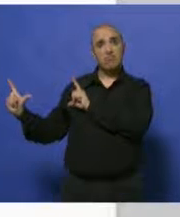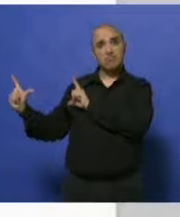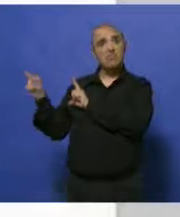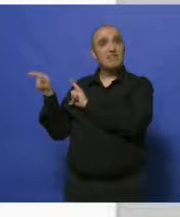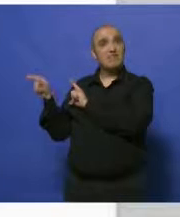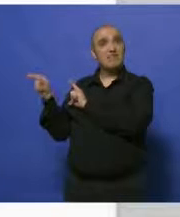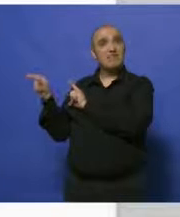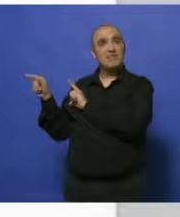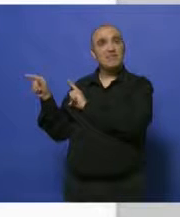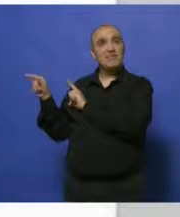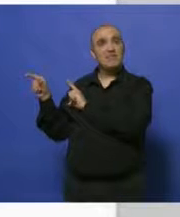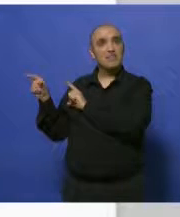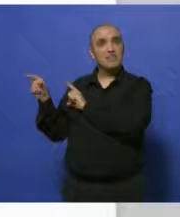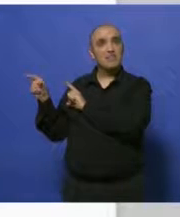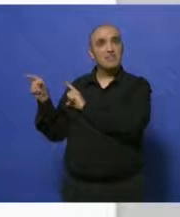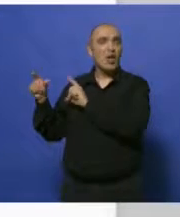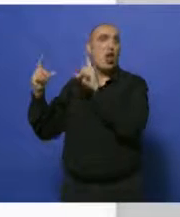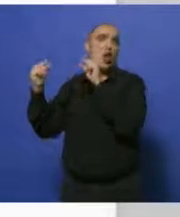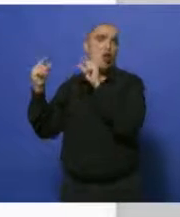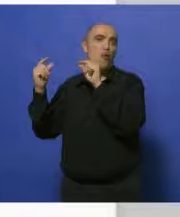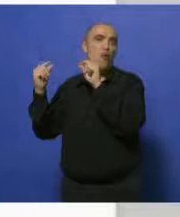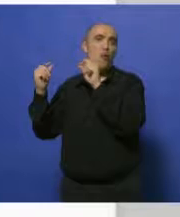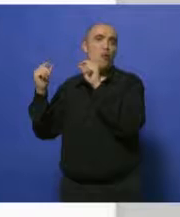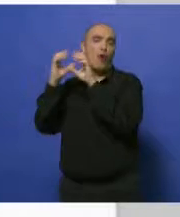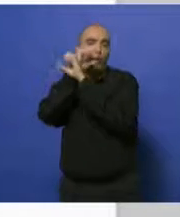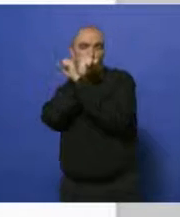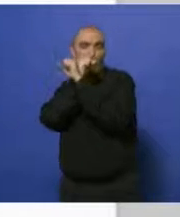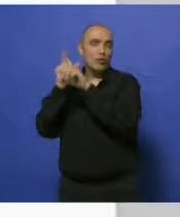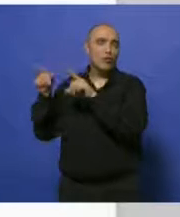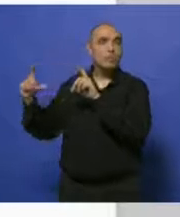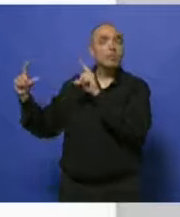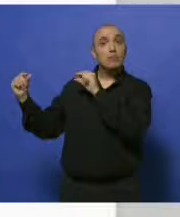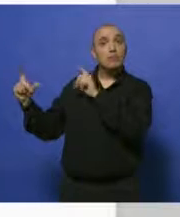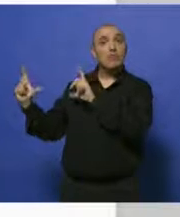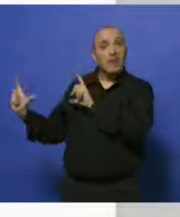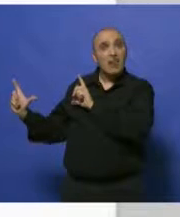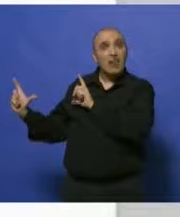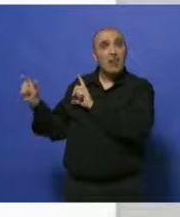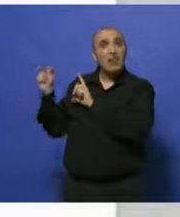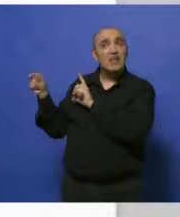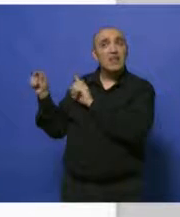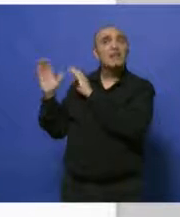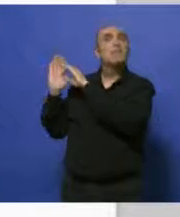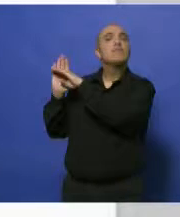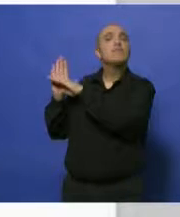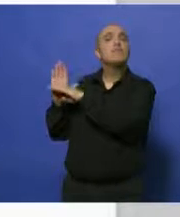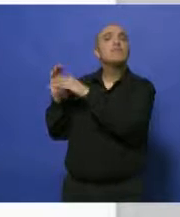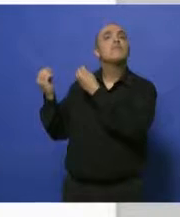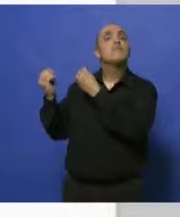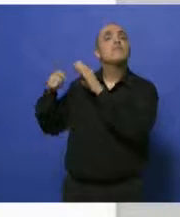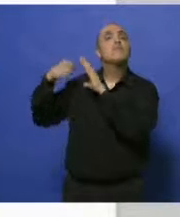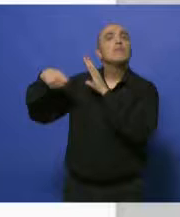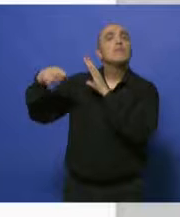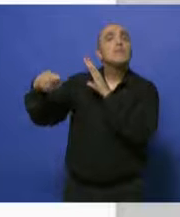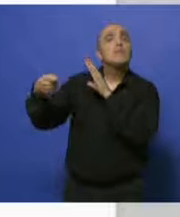tapado obviamente la línea con la que aparecía el mensaje, pero allí figura. Es lo que envía el Ente Nacional de